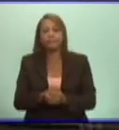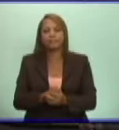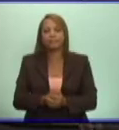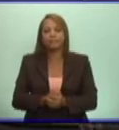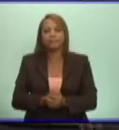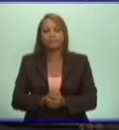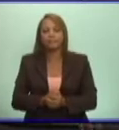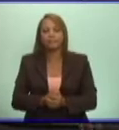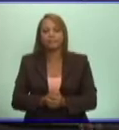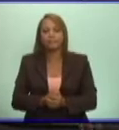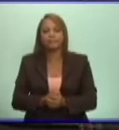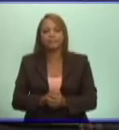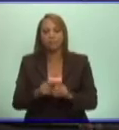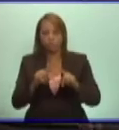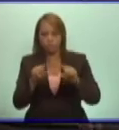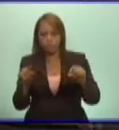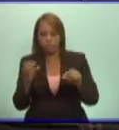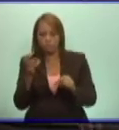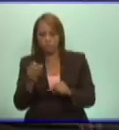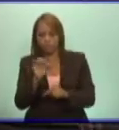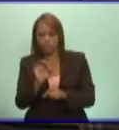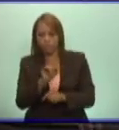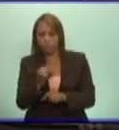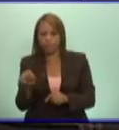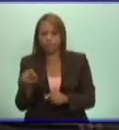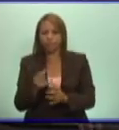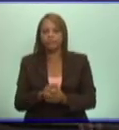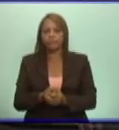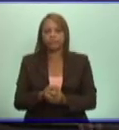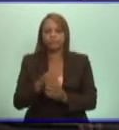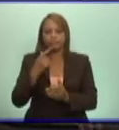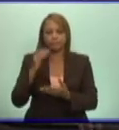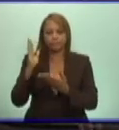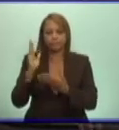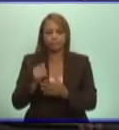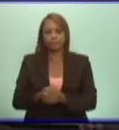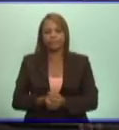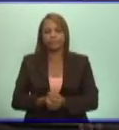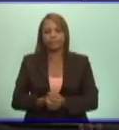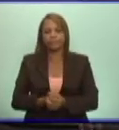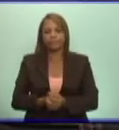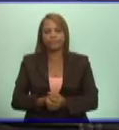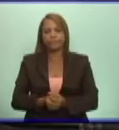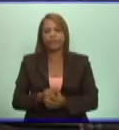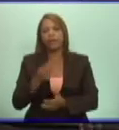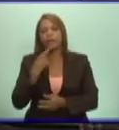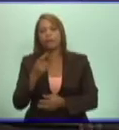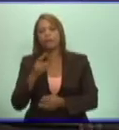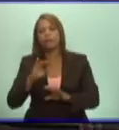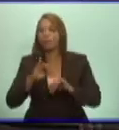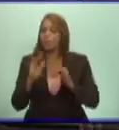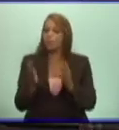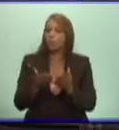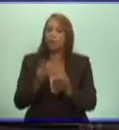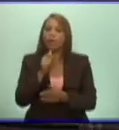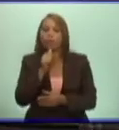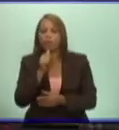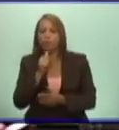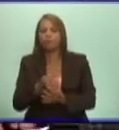7831-4809. Aquí están los metodólogos y los profesores en sentido general para responder a todas sus inquietudes, donde siempre se aprende.